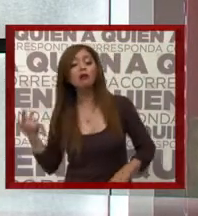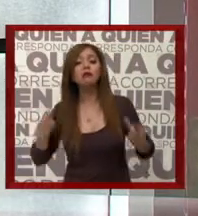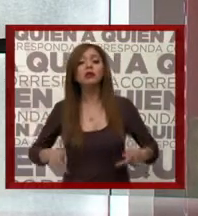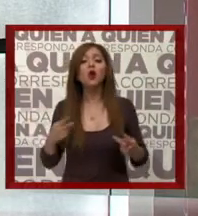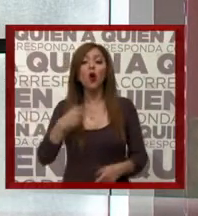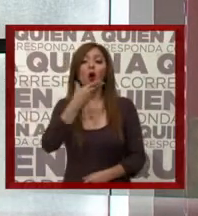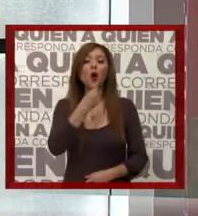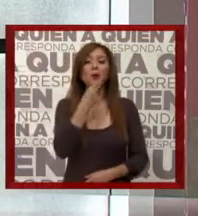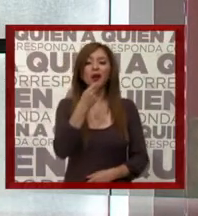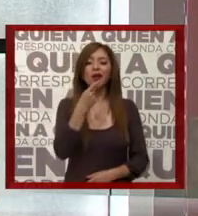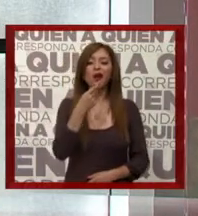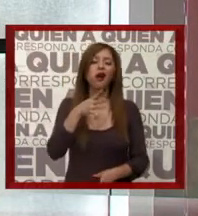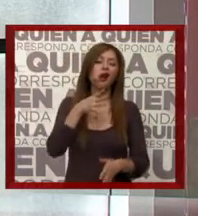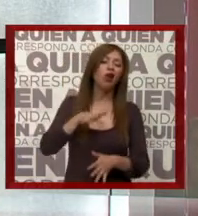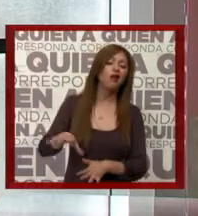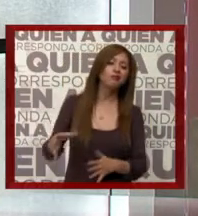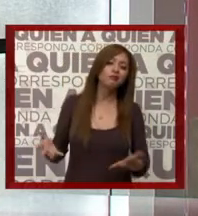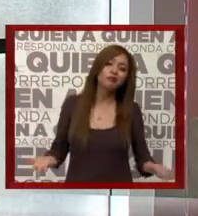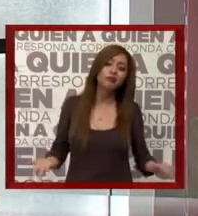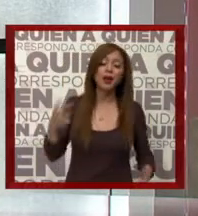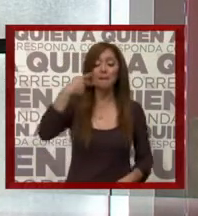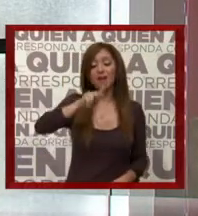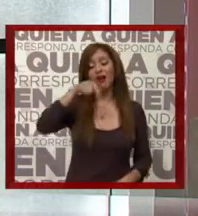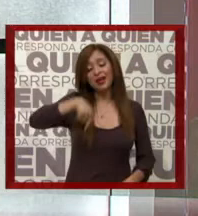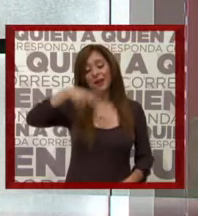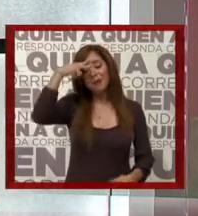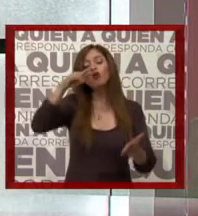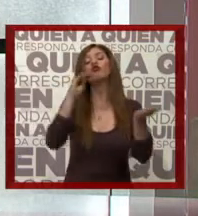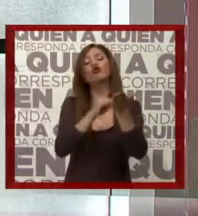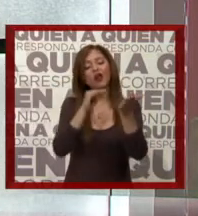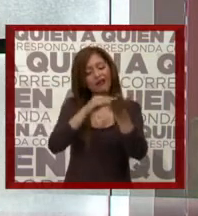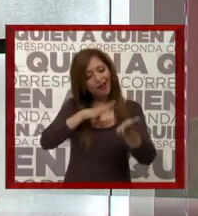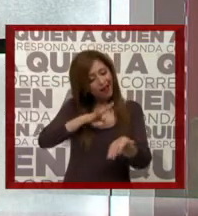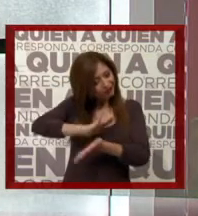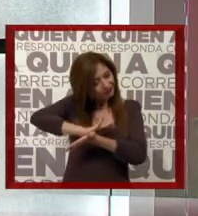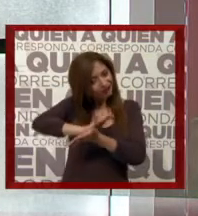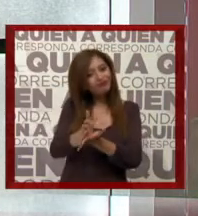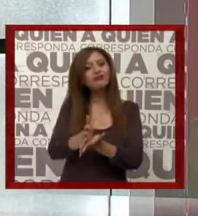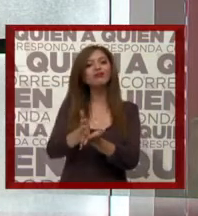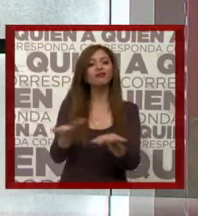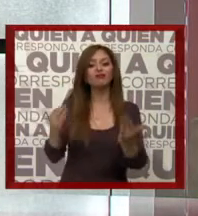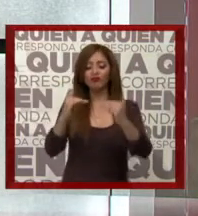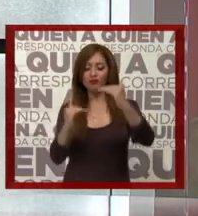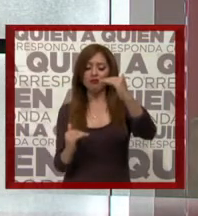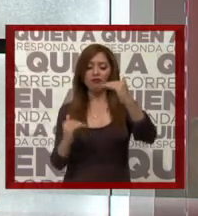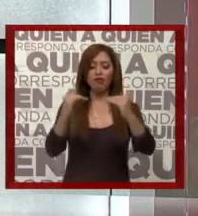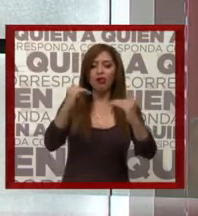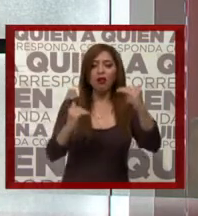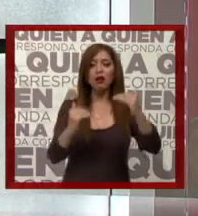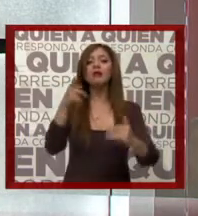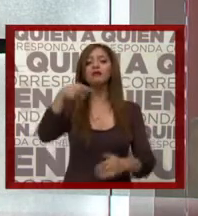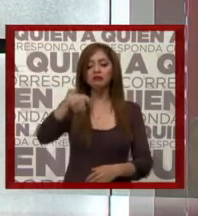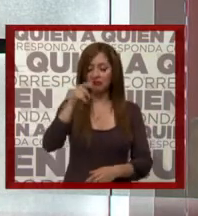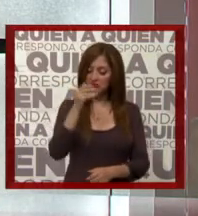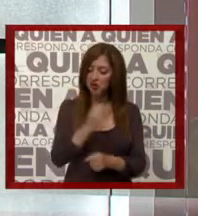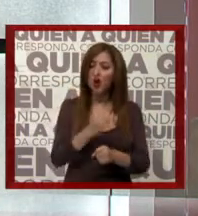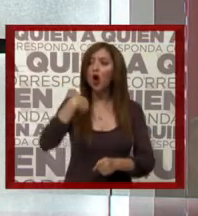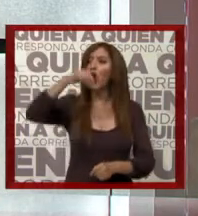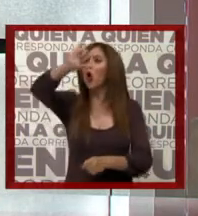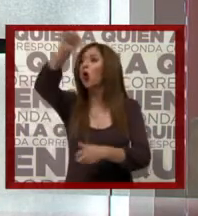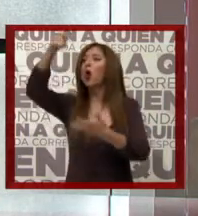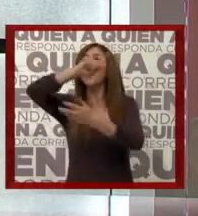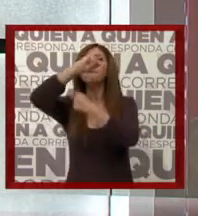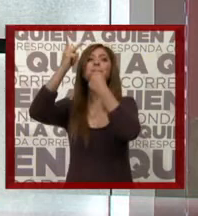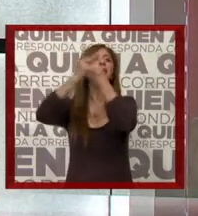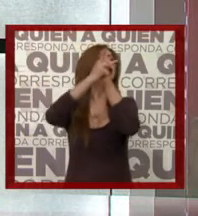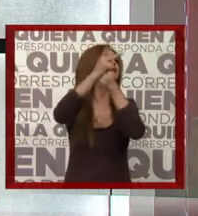varones. En México, lamentablemente, sí existe la discriminación, aunque queramos ver en otro lado, aquí la tenemos.